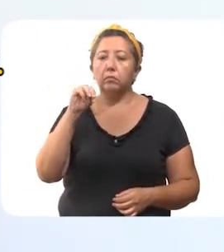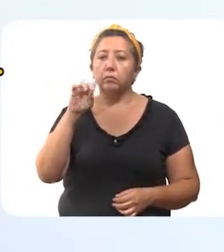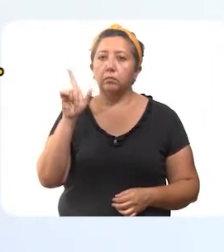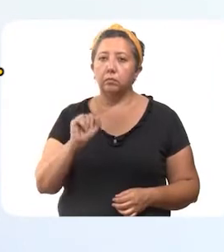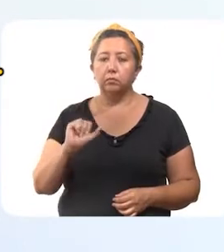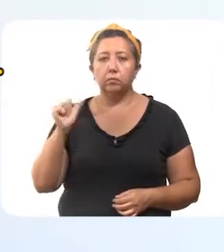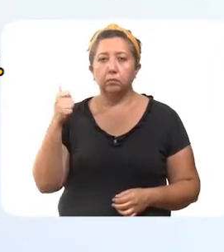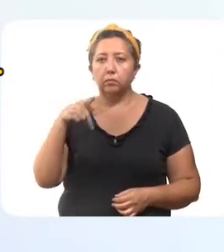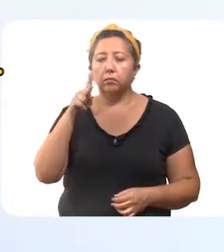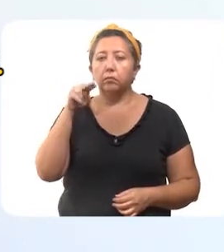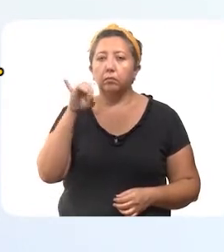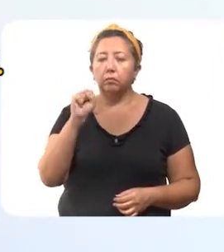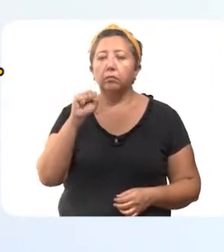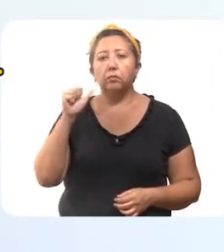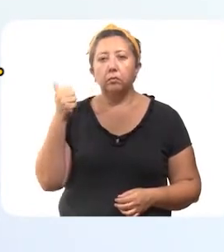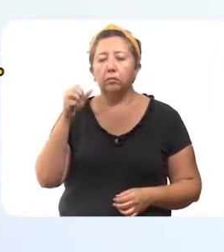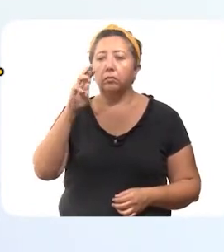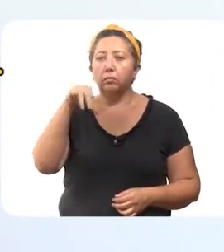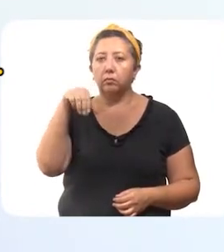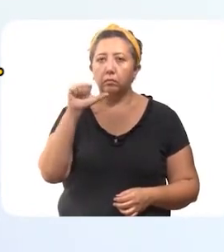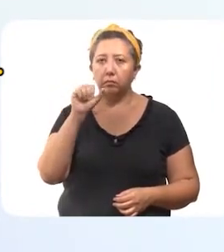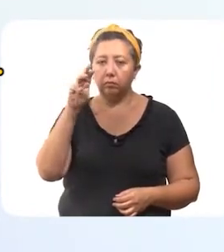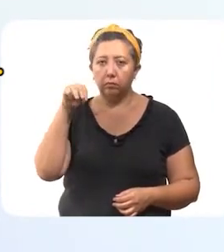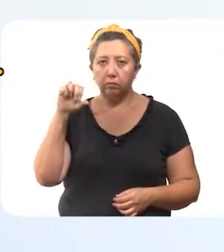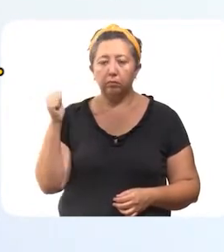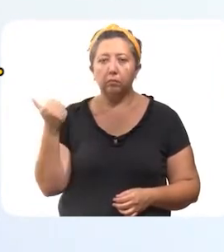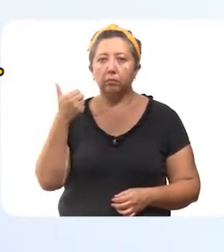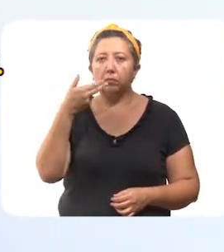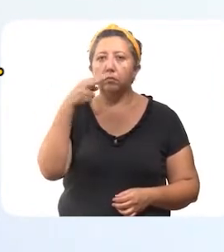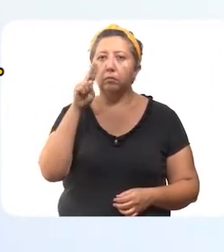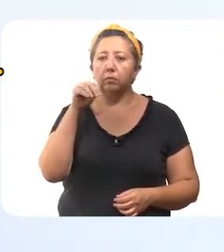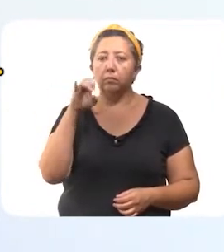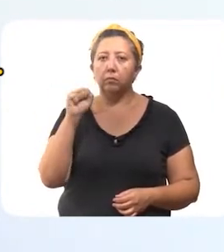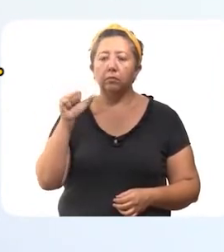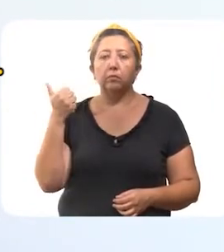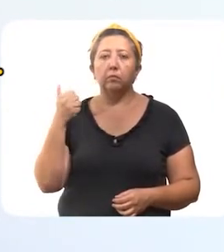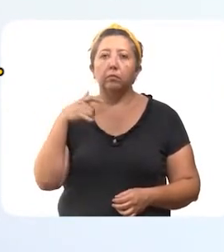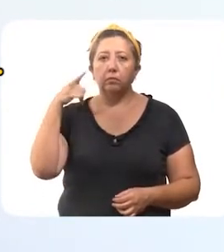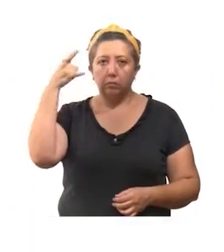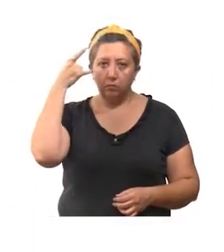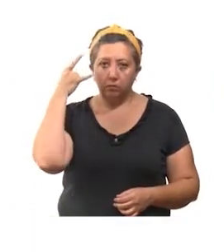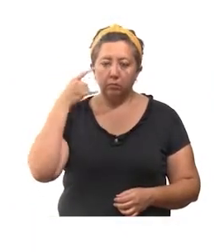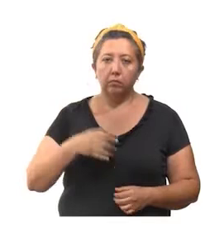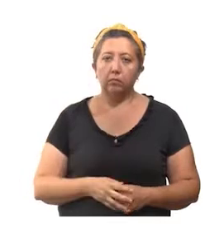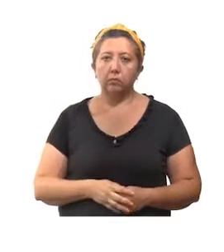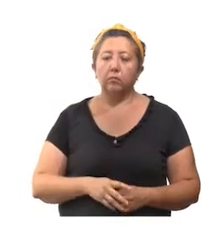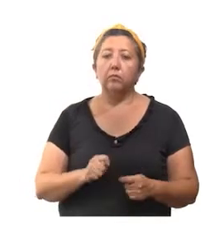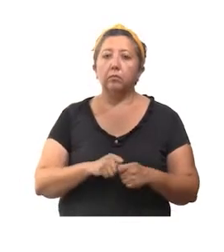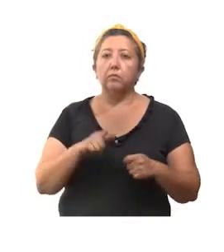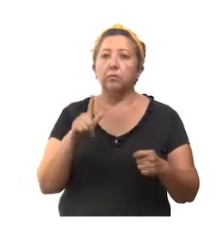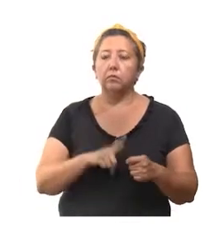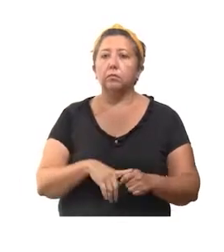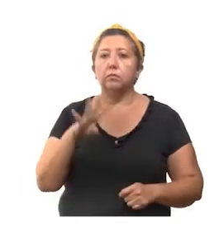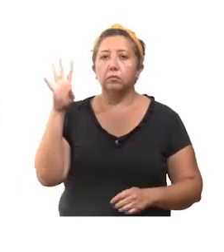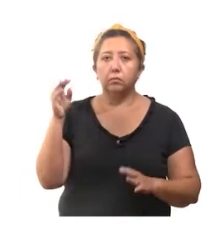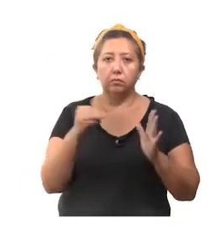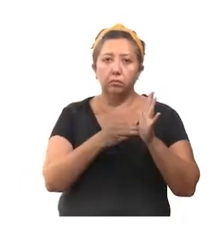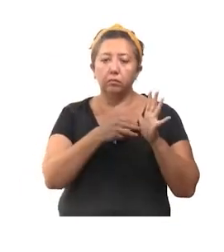1 en Canacín, 1 en Mama, 1 en Joctún, 1 en Junucmá y 1 en Campeche. En total,